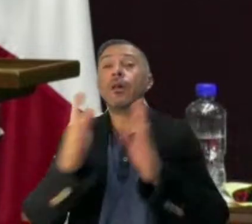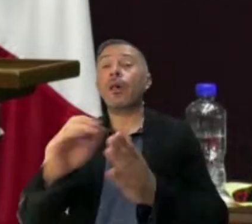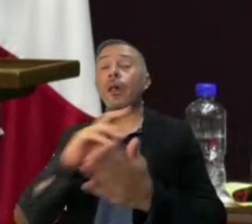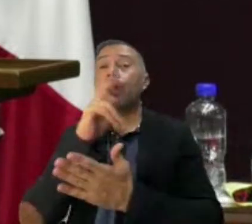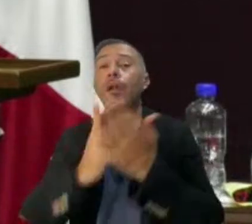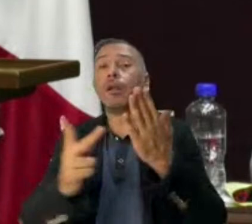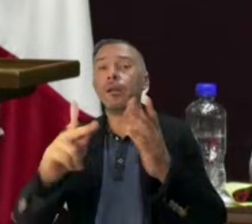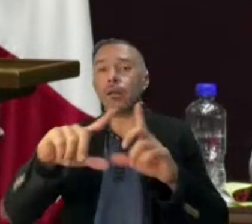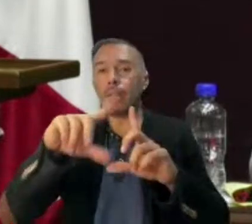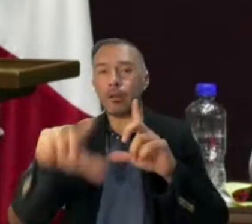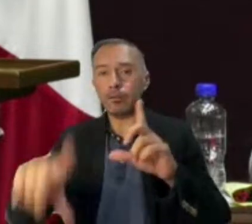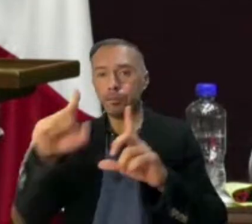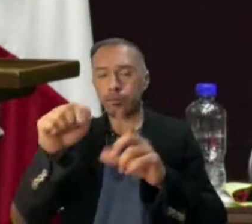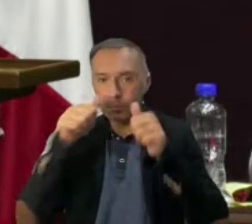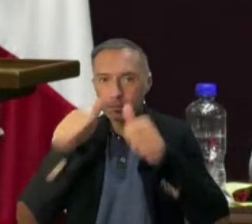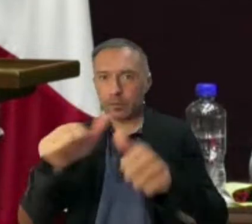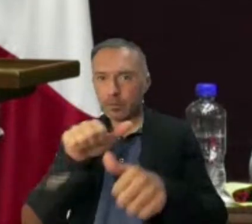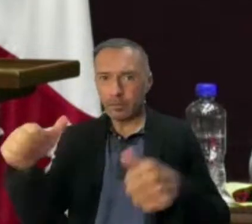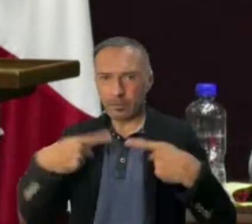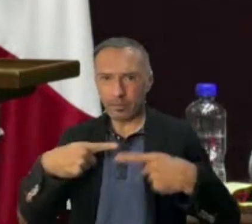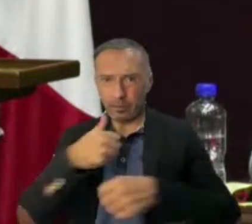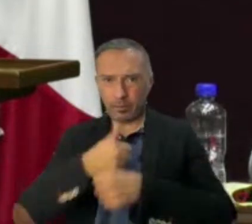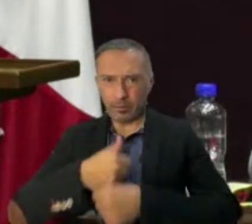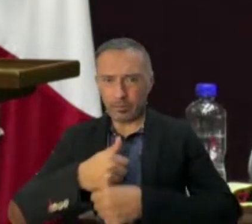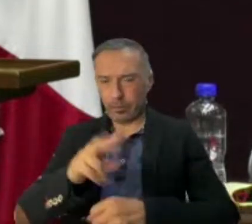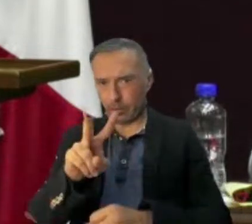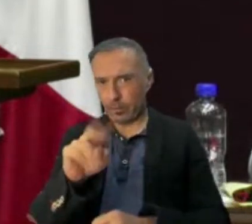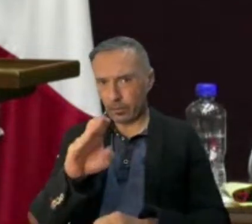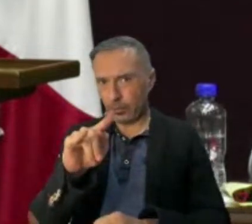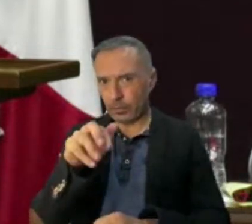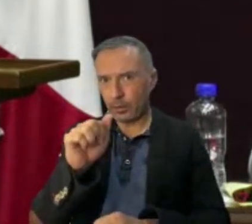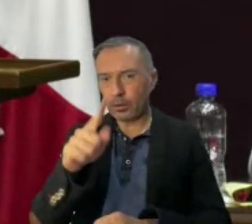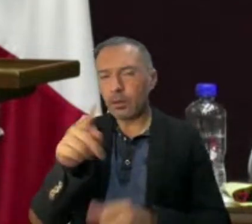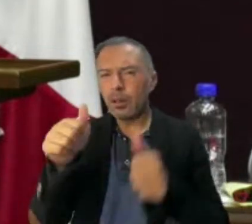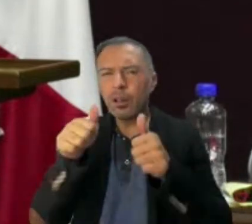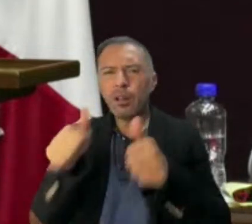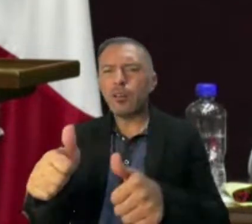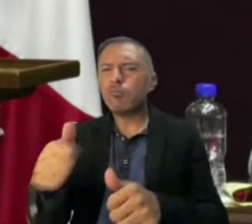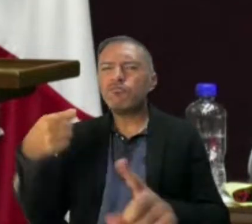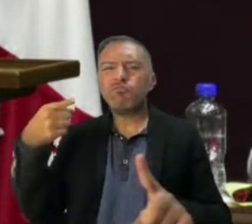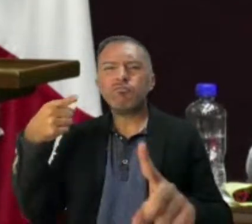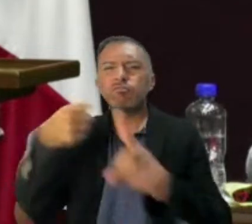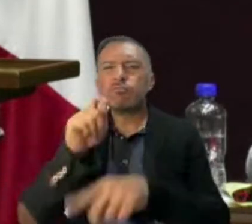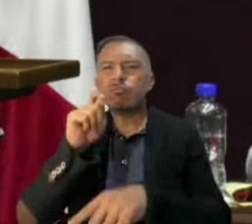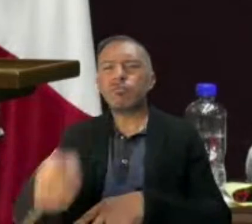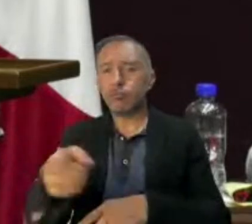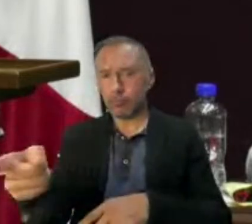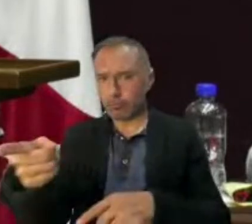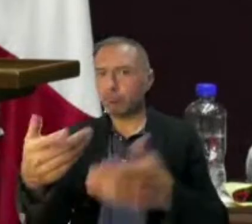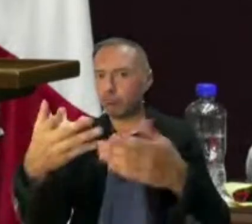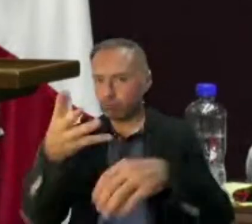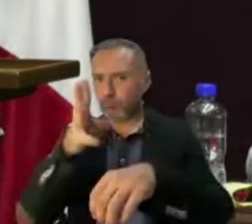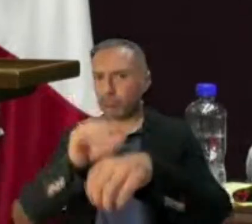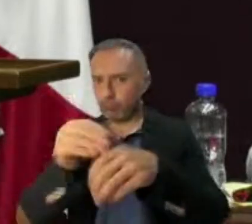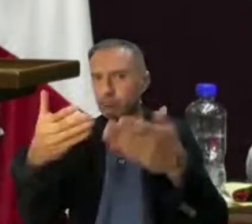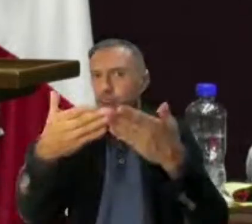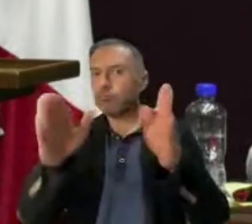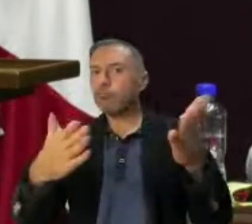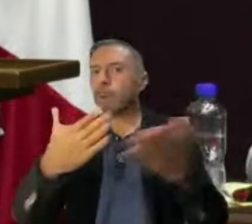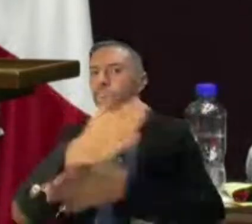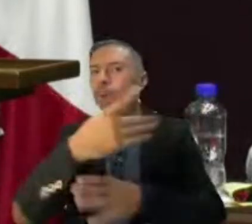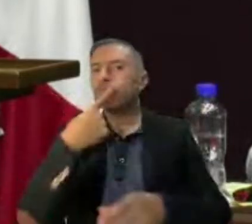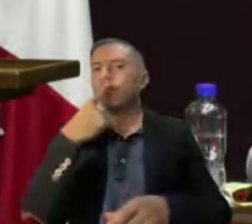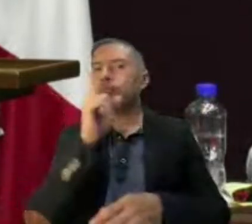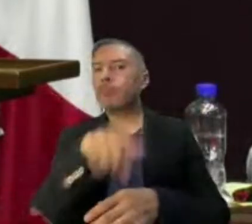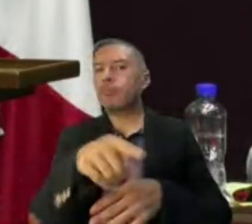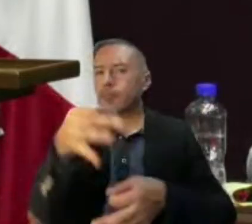2014 implementa el Programa Nacional de Atención a Víctimas, el cual busca garantizar el acceso a la justicia y la reparación integral del daño